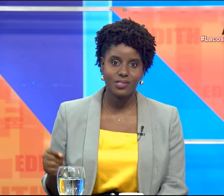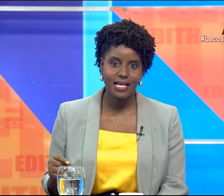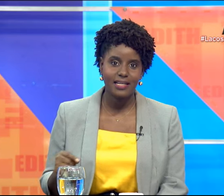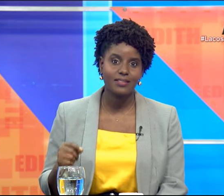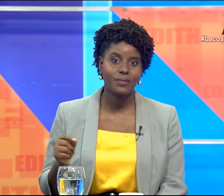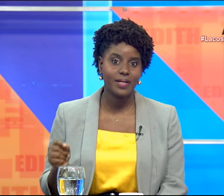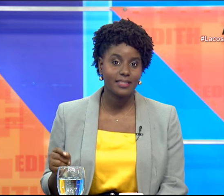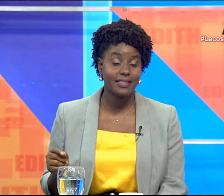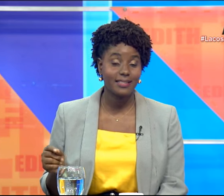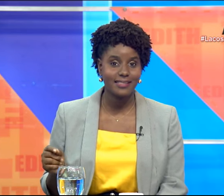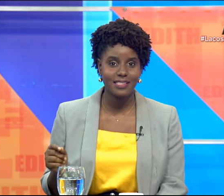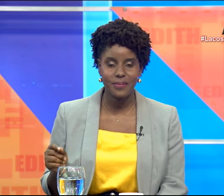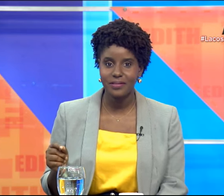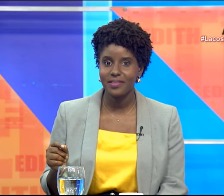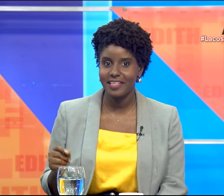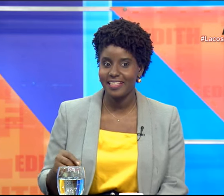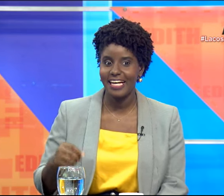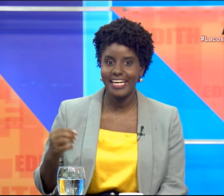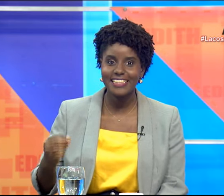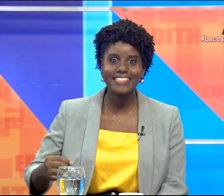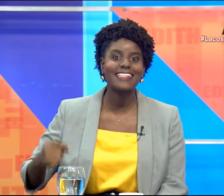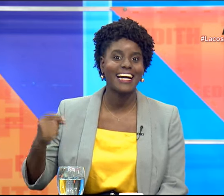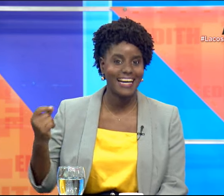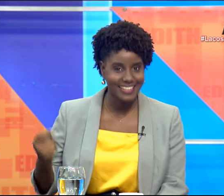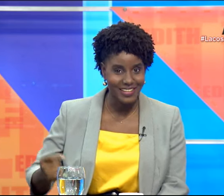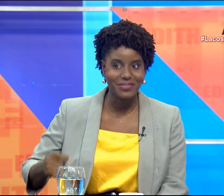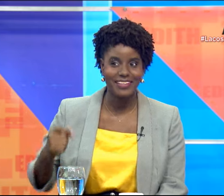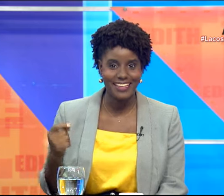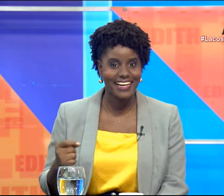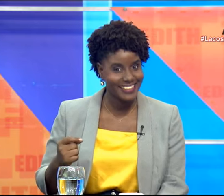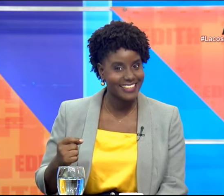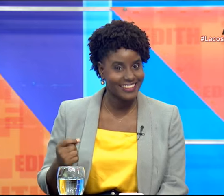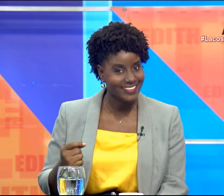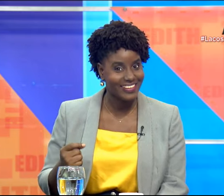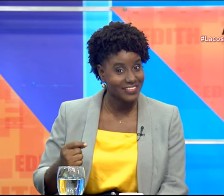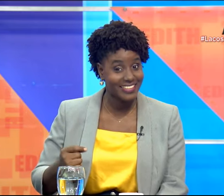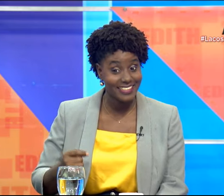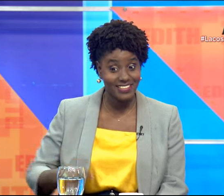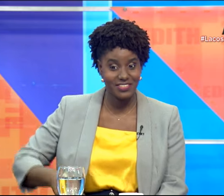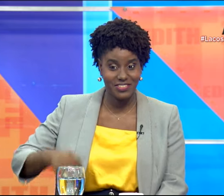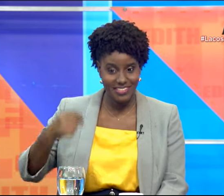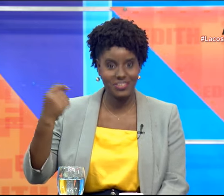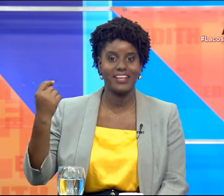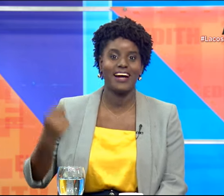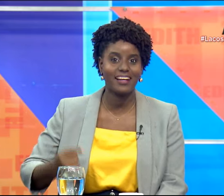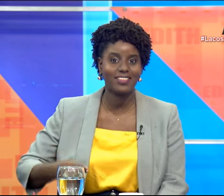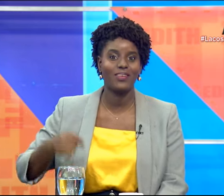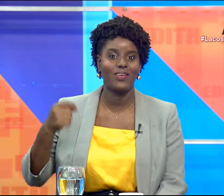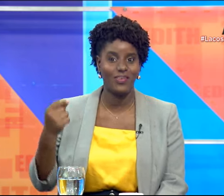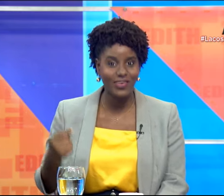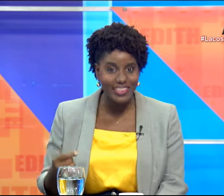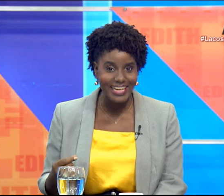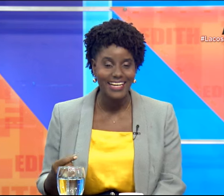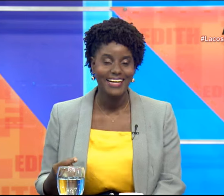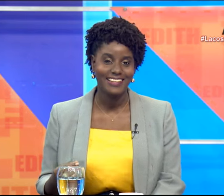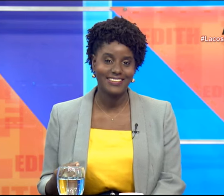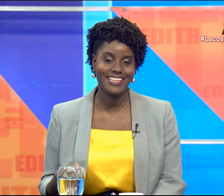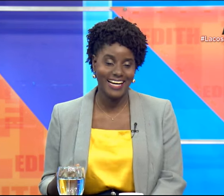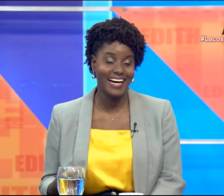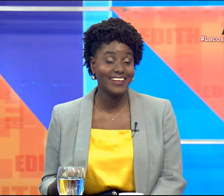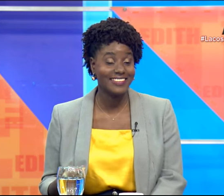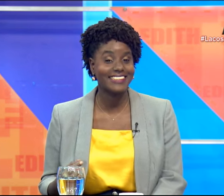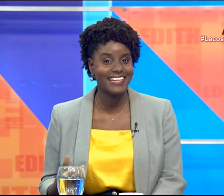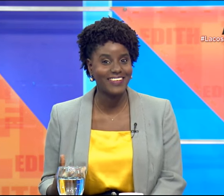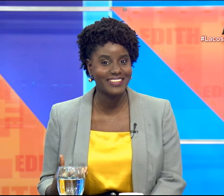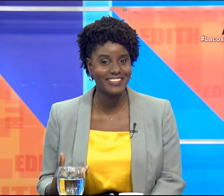redes sociales compartir ese aspecto de que la gente está harta, porque la gente cuando le dice yo estoy harto con J, o